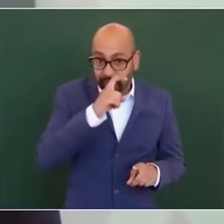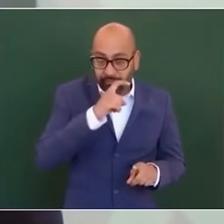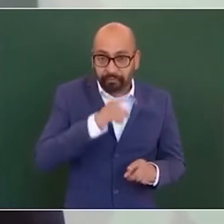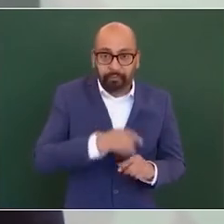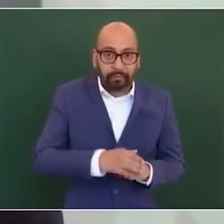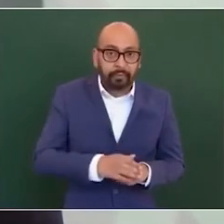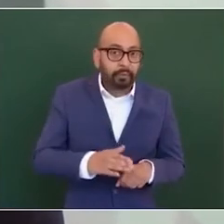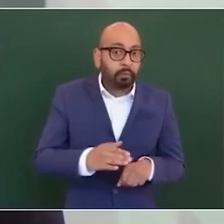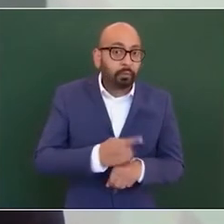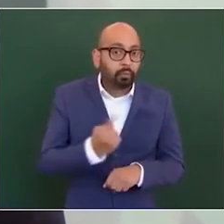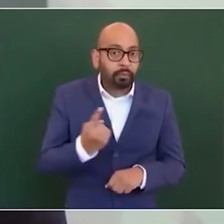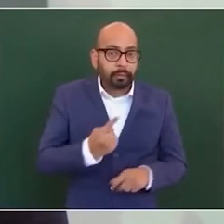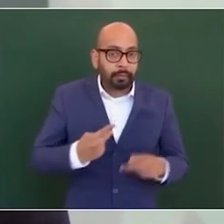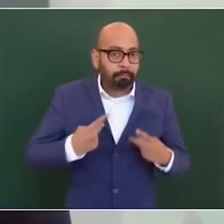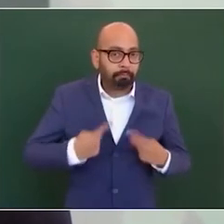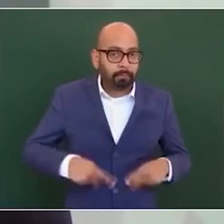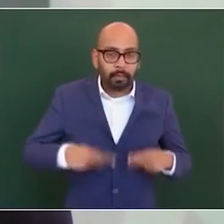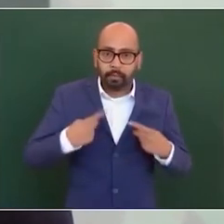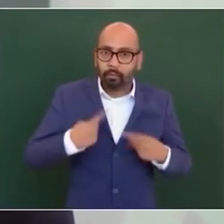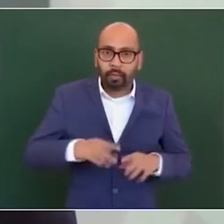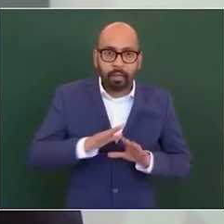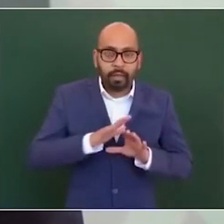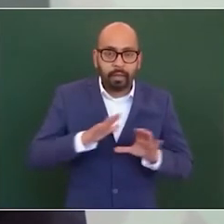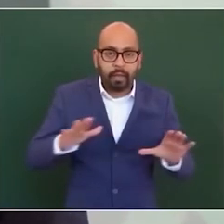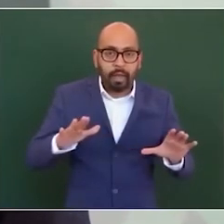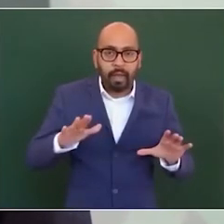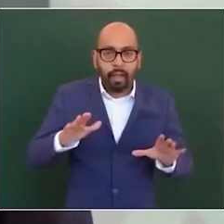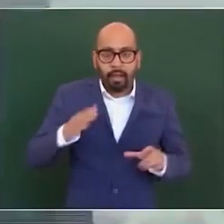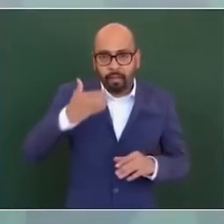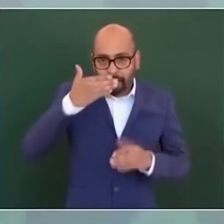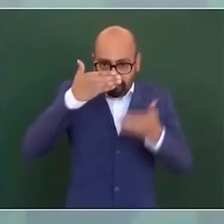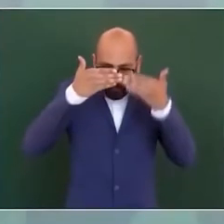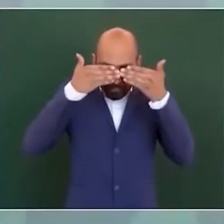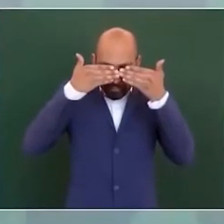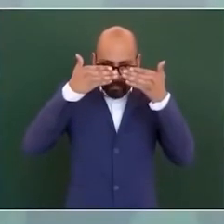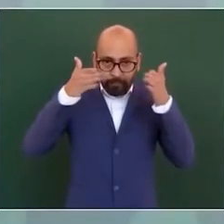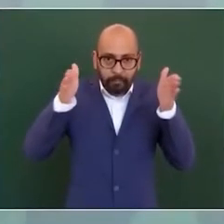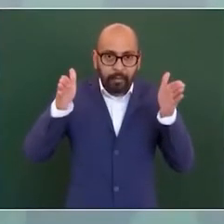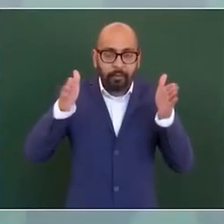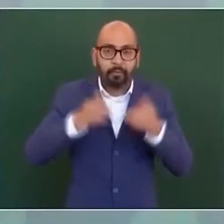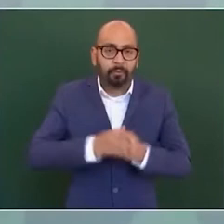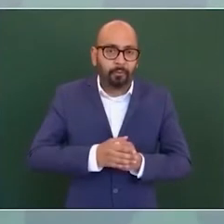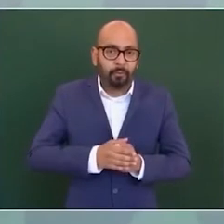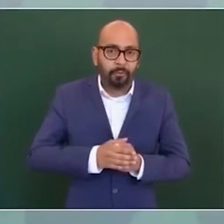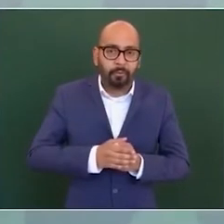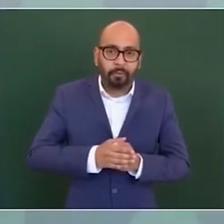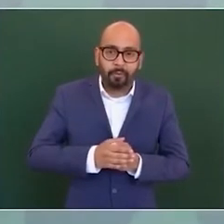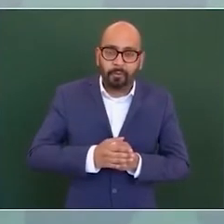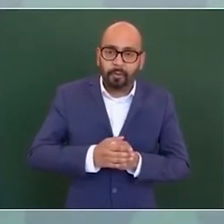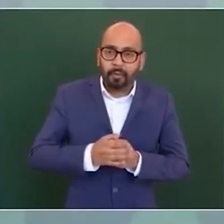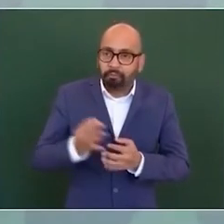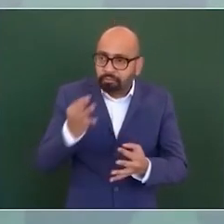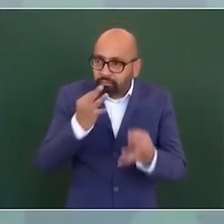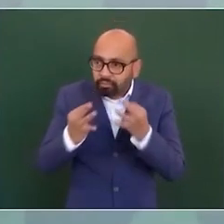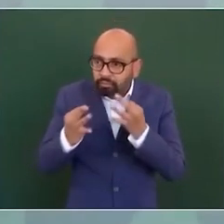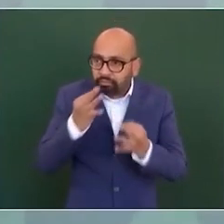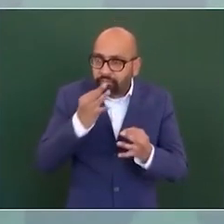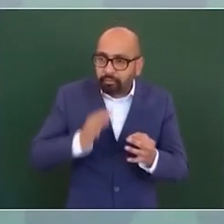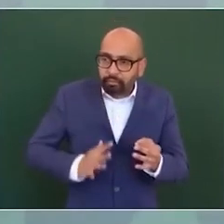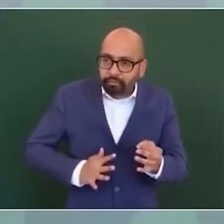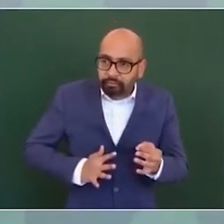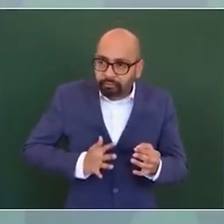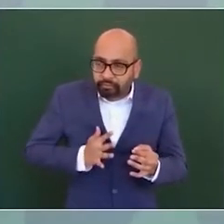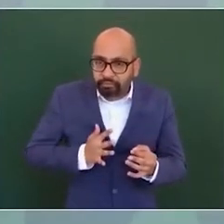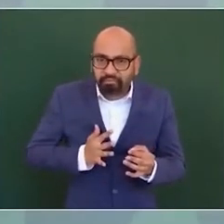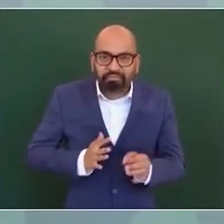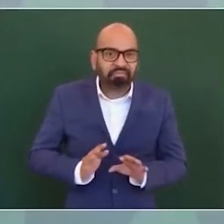porque ya la gente despertó, ya no se deja engañar, ya no se deja manipular. El pueblo